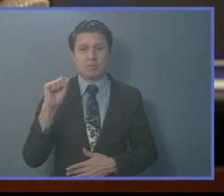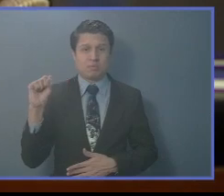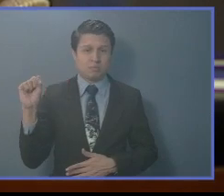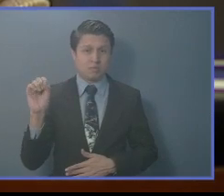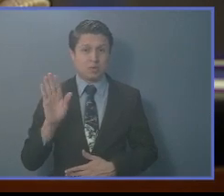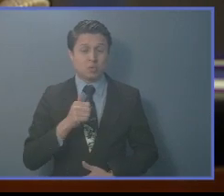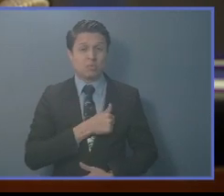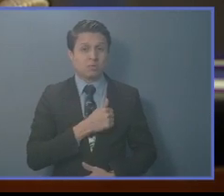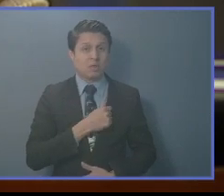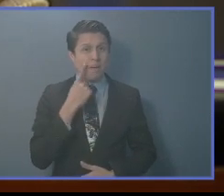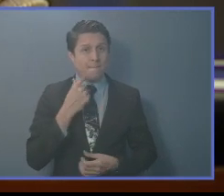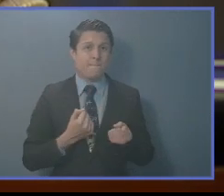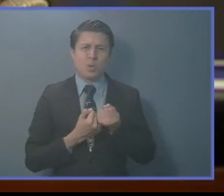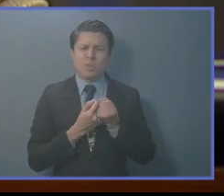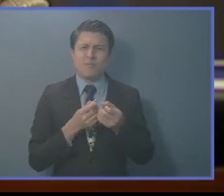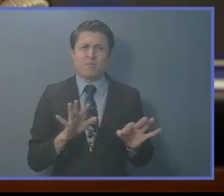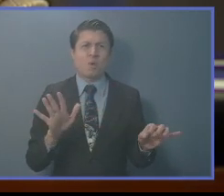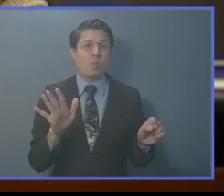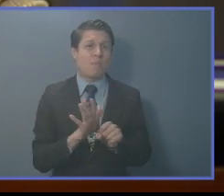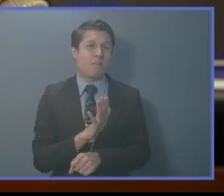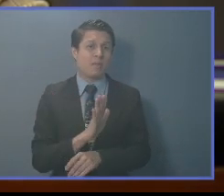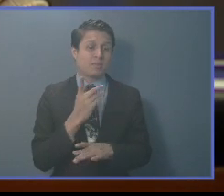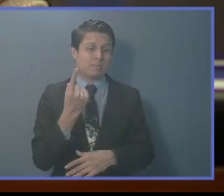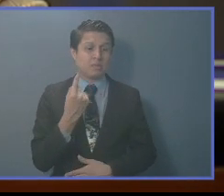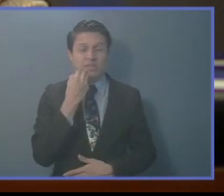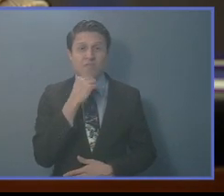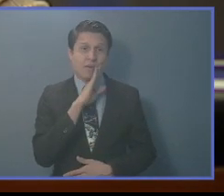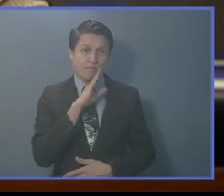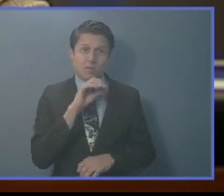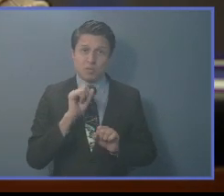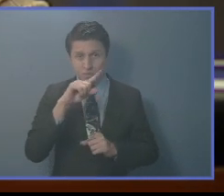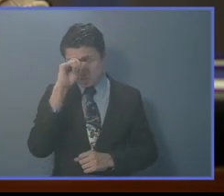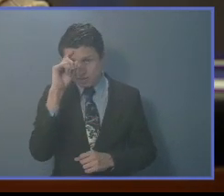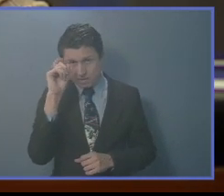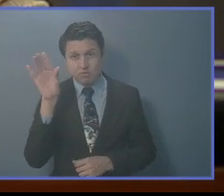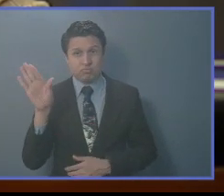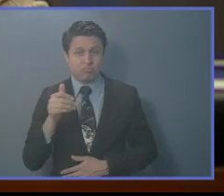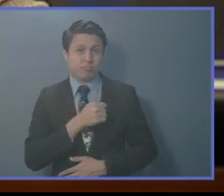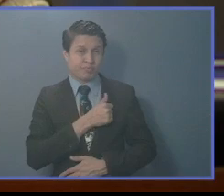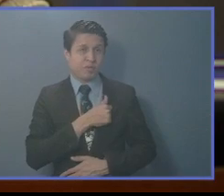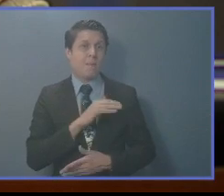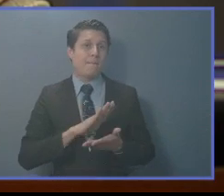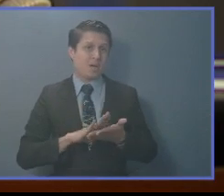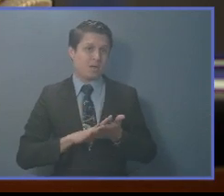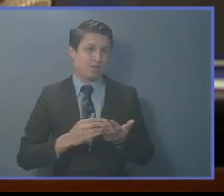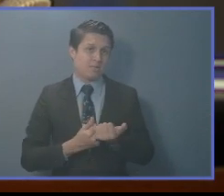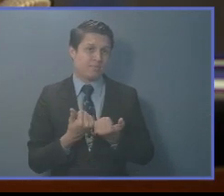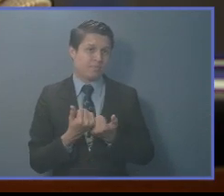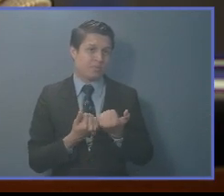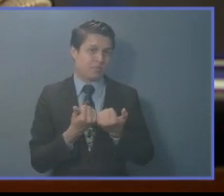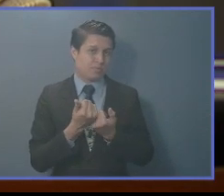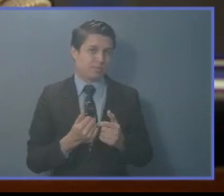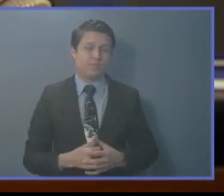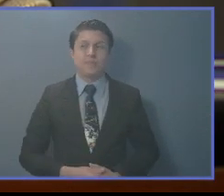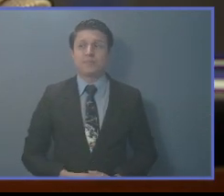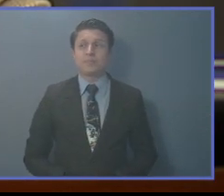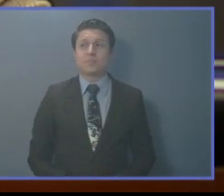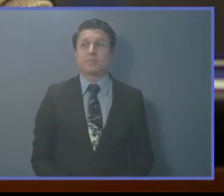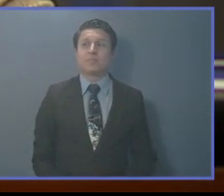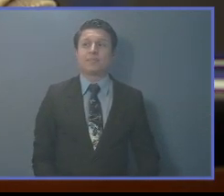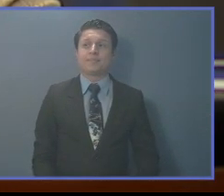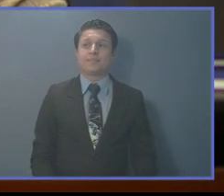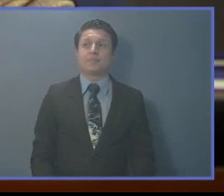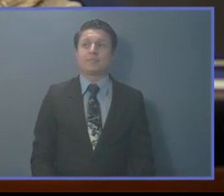está obligado a cubrir la totalidad del subsidio diario por incapacidad al trabajador o trabajadora en cuarentena, aislamiento o cuarentena